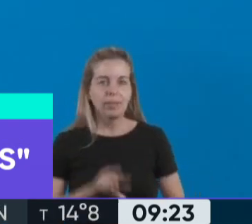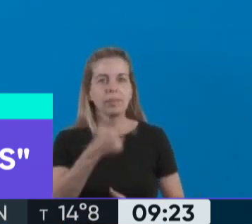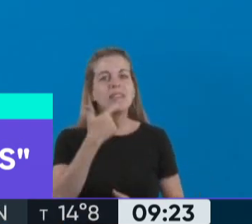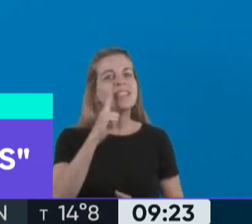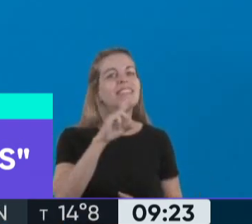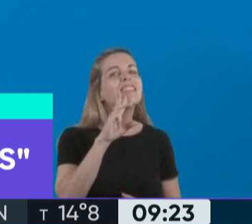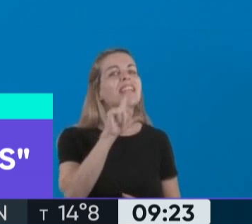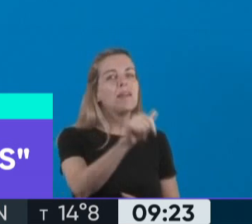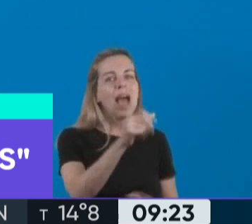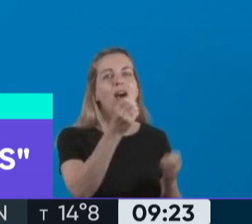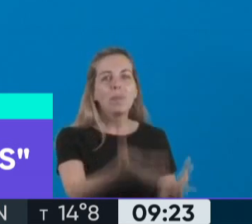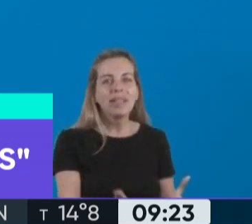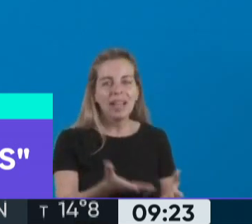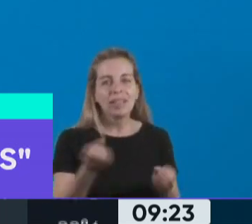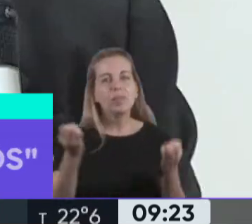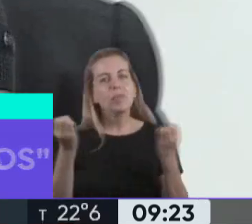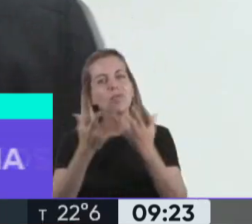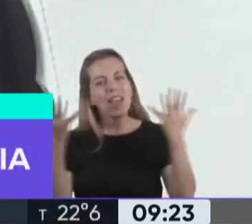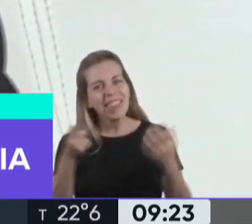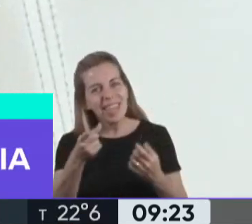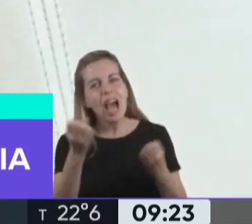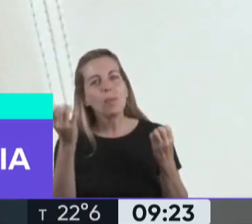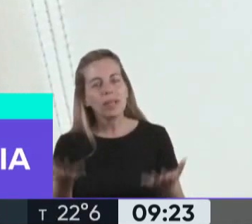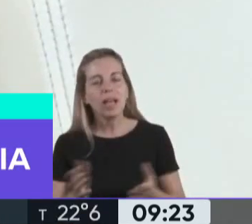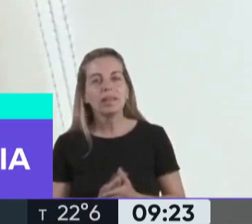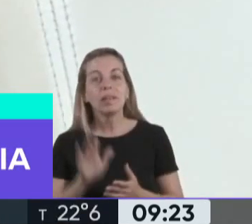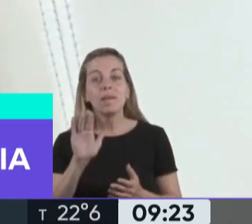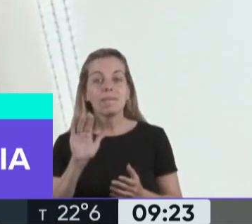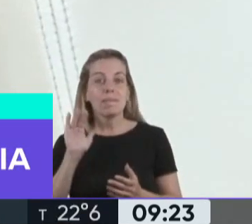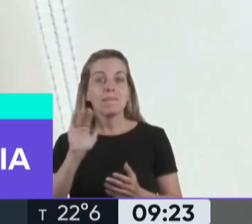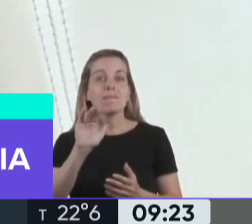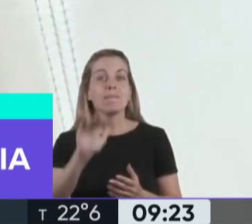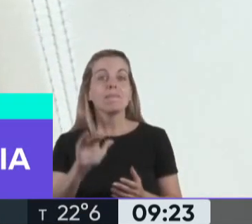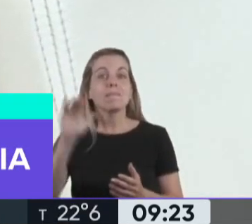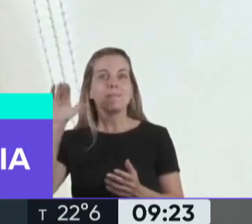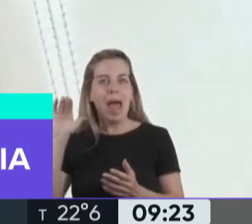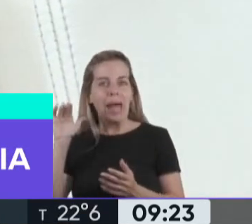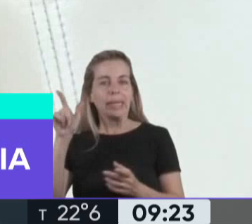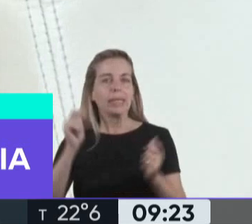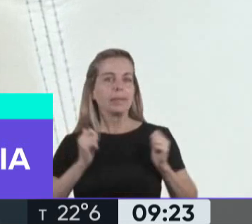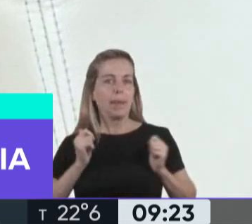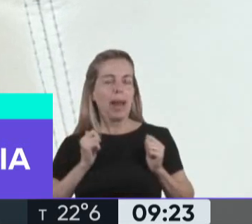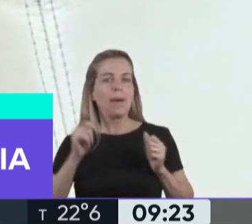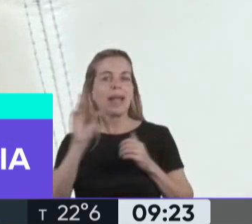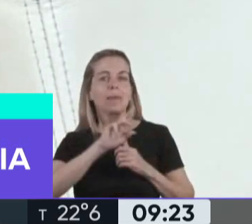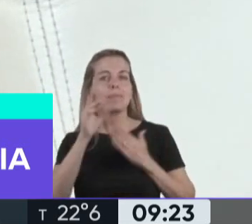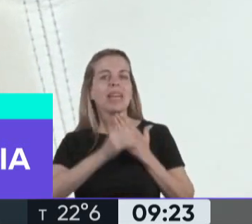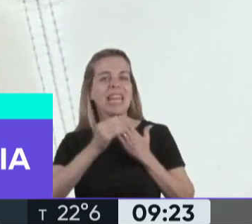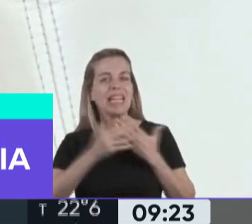Silvia, ¿cómo estás? Buen día. ¿Qué tal, Gabriela? Buen día. El martes esperaban a la ministra Carla Bisotti